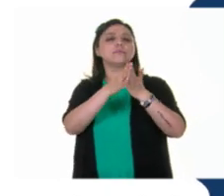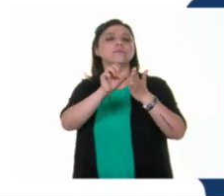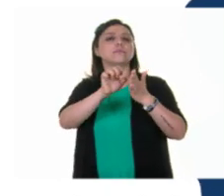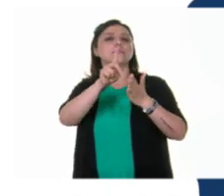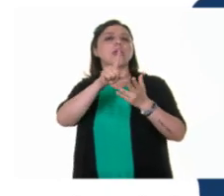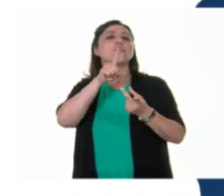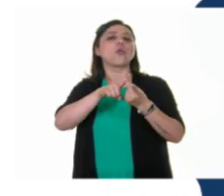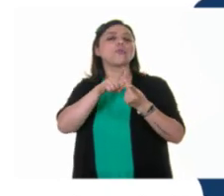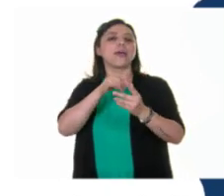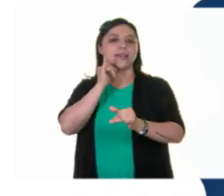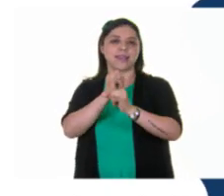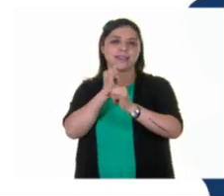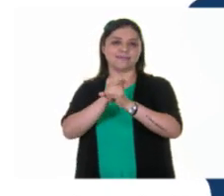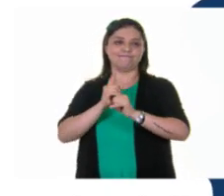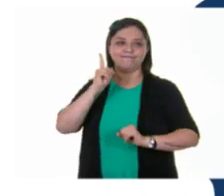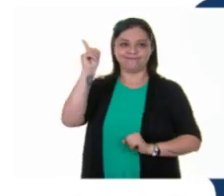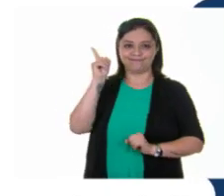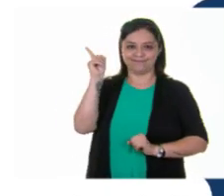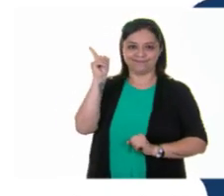la página